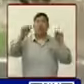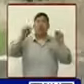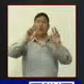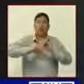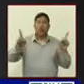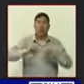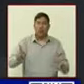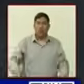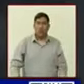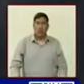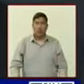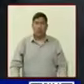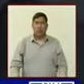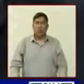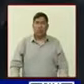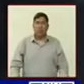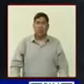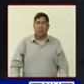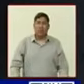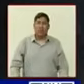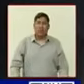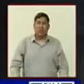No hay paso.